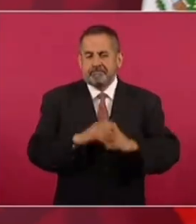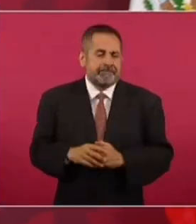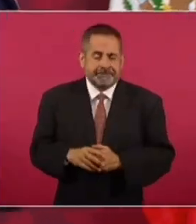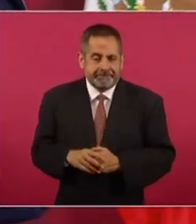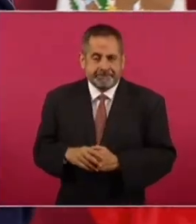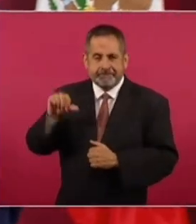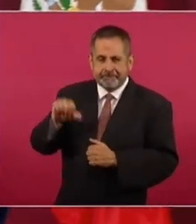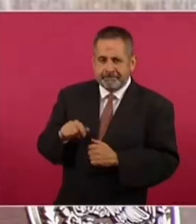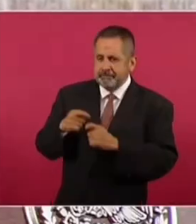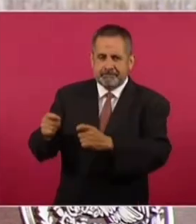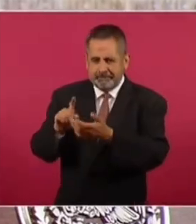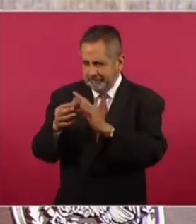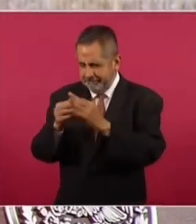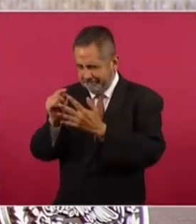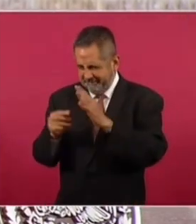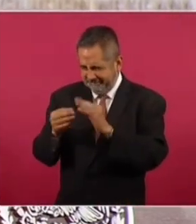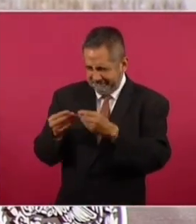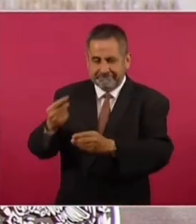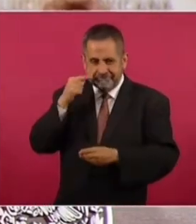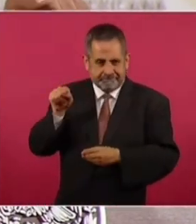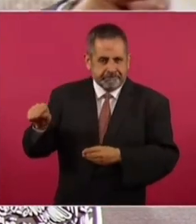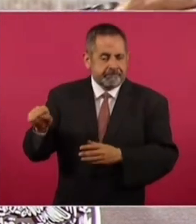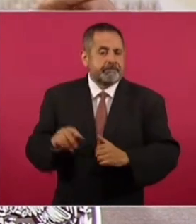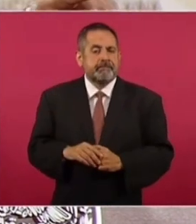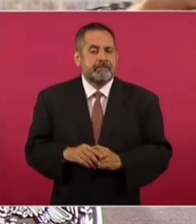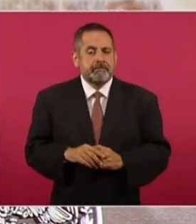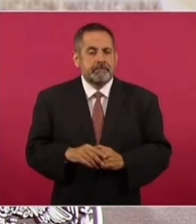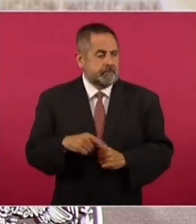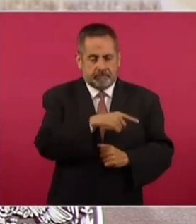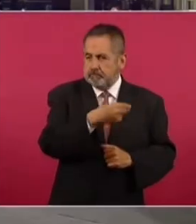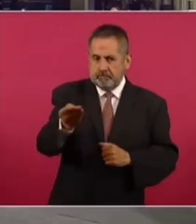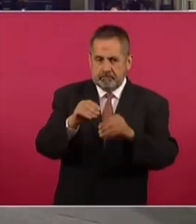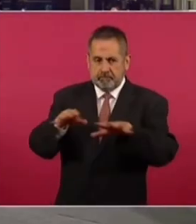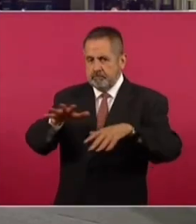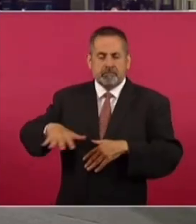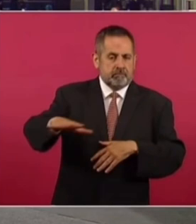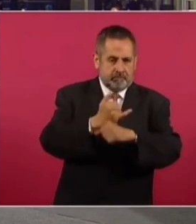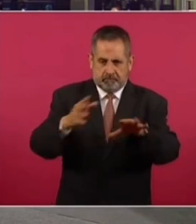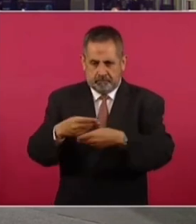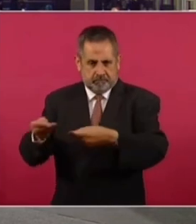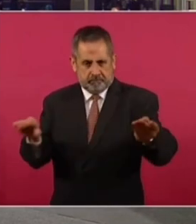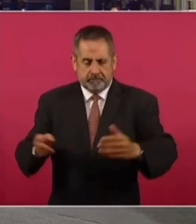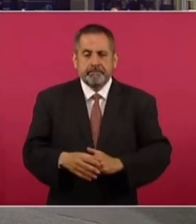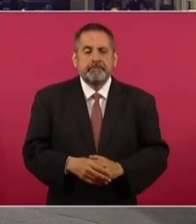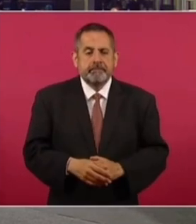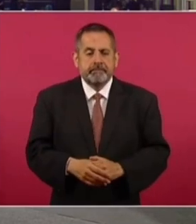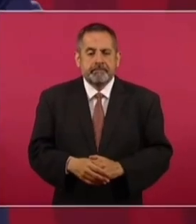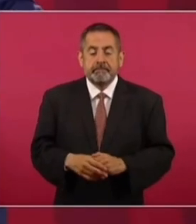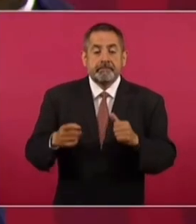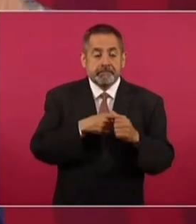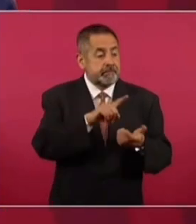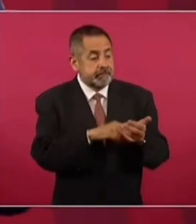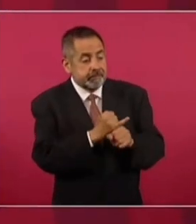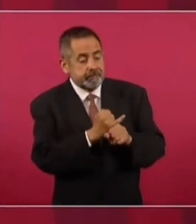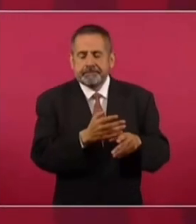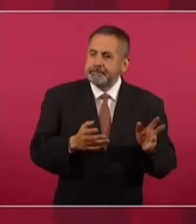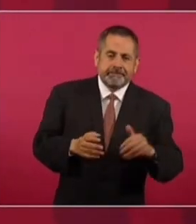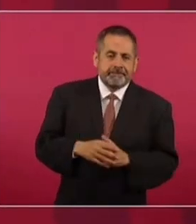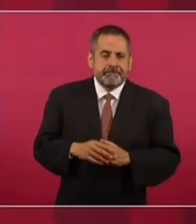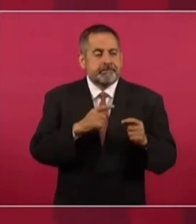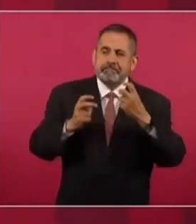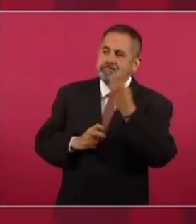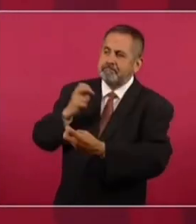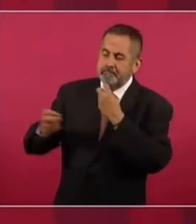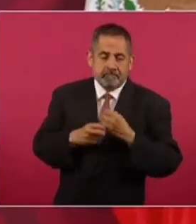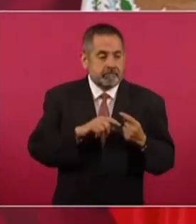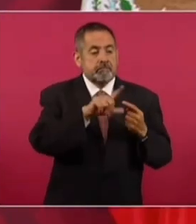mismo yo te doy los detalles para que se les entregue la información. Apúntele bien. Primero las redes sociales y luego la